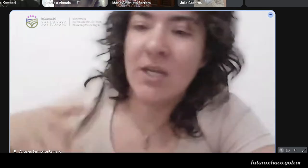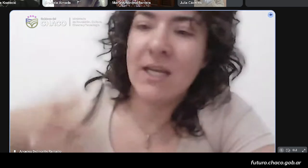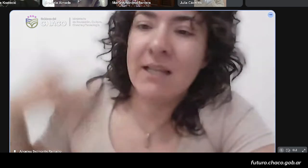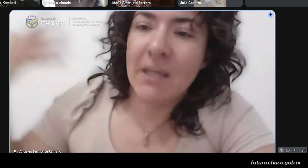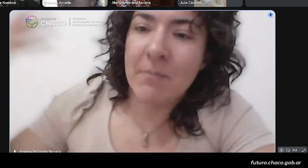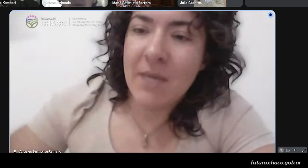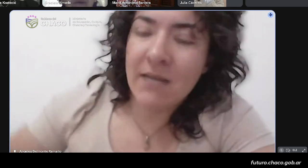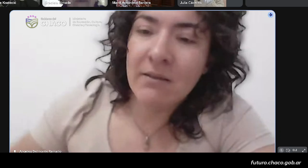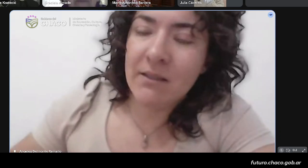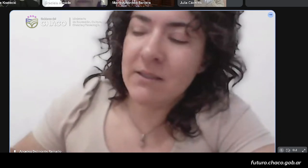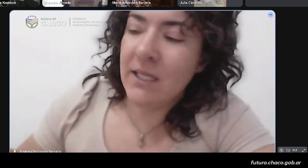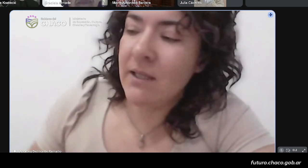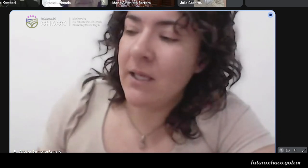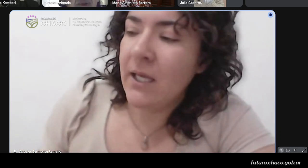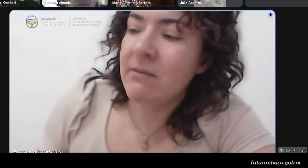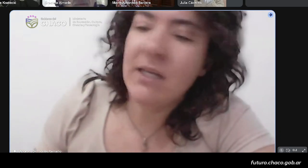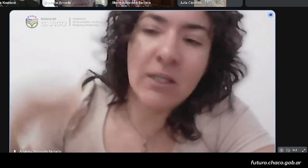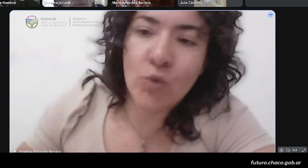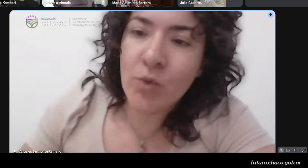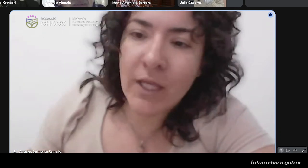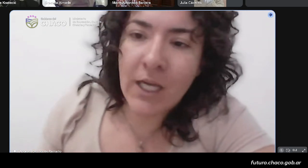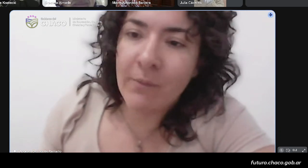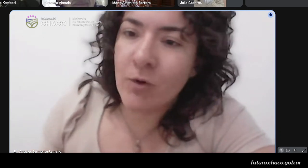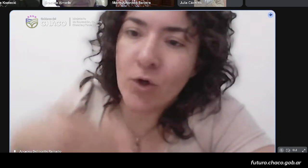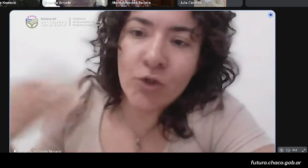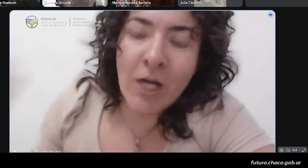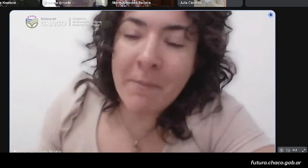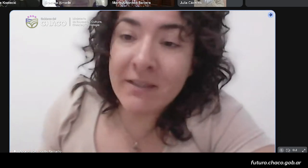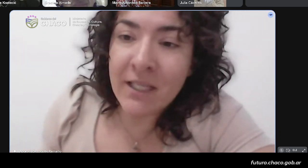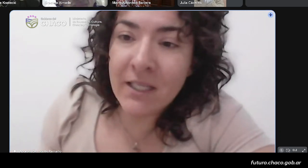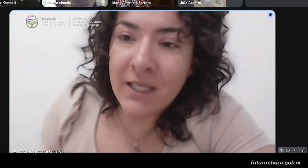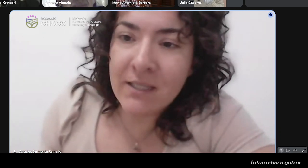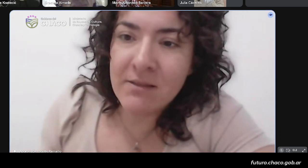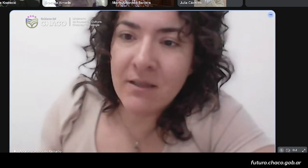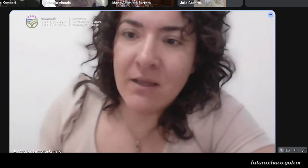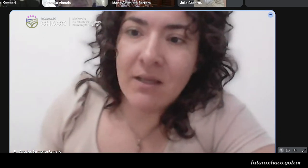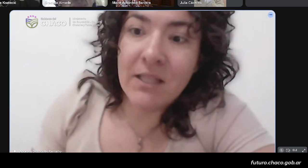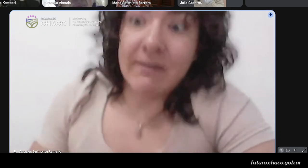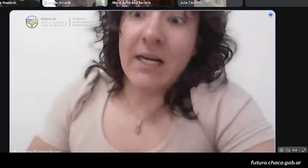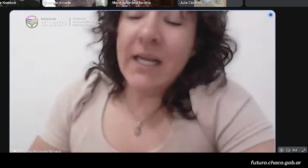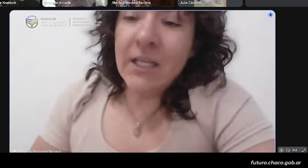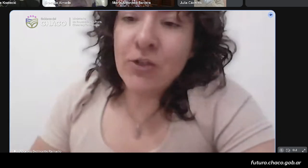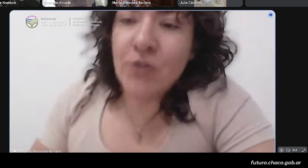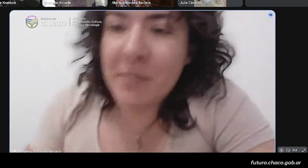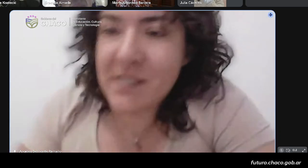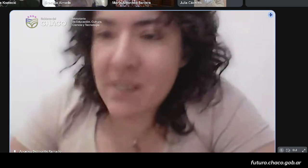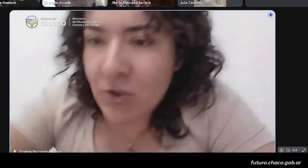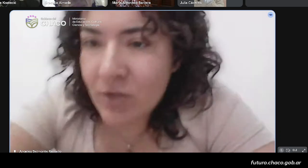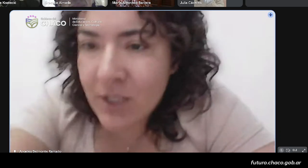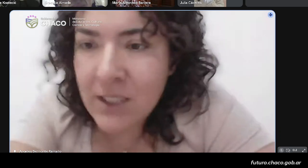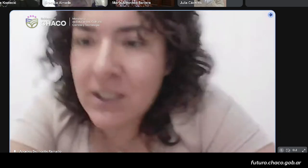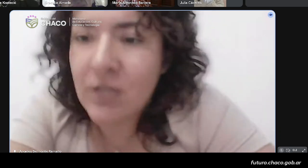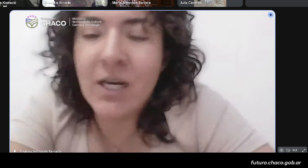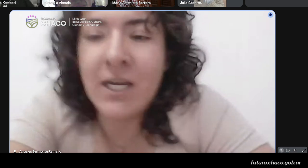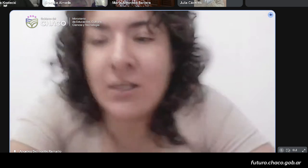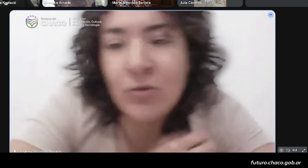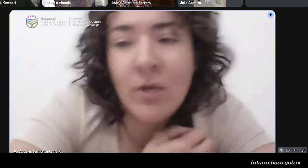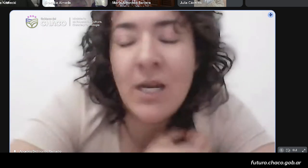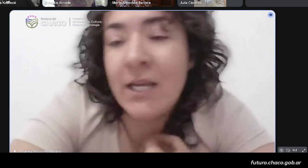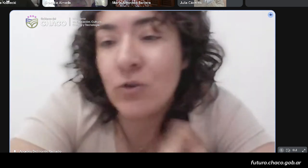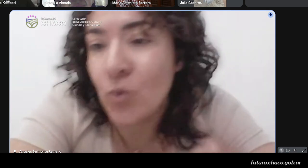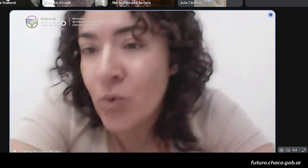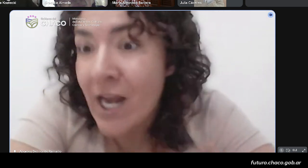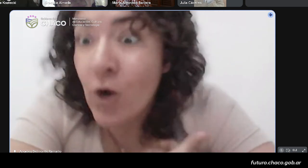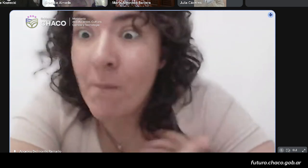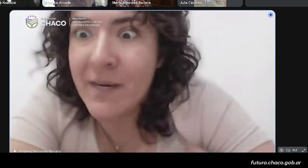digamos, también desde esta lectura, digamos, con otras materias, trabajar esto del pensamiento crítico,